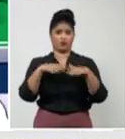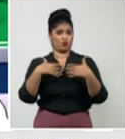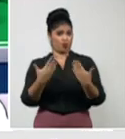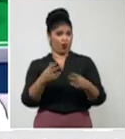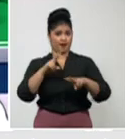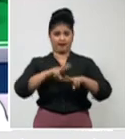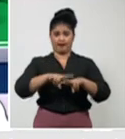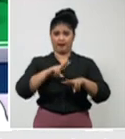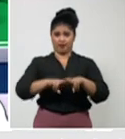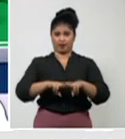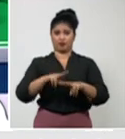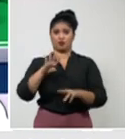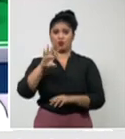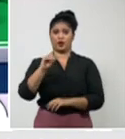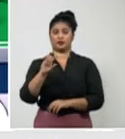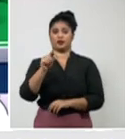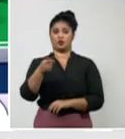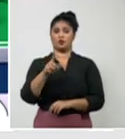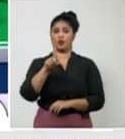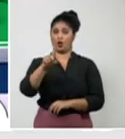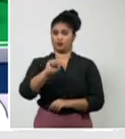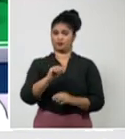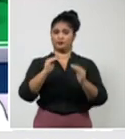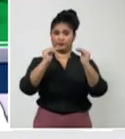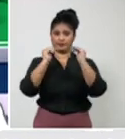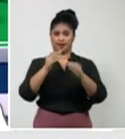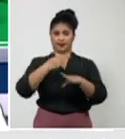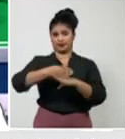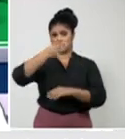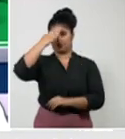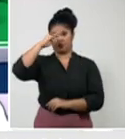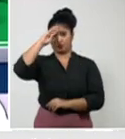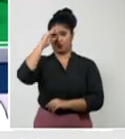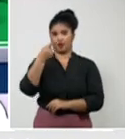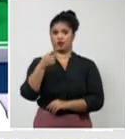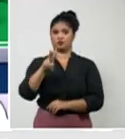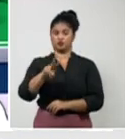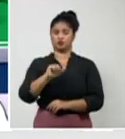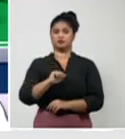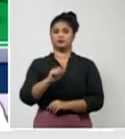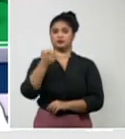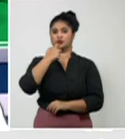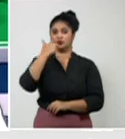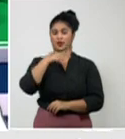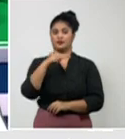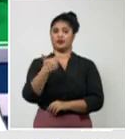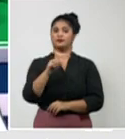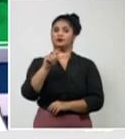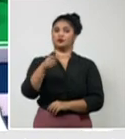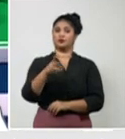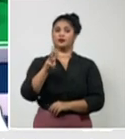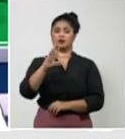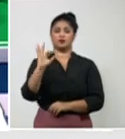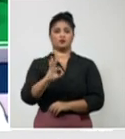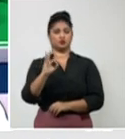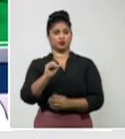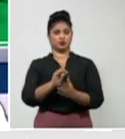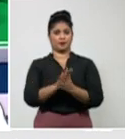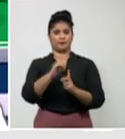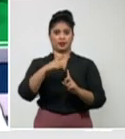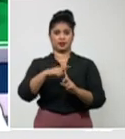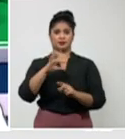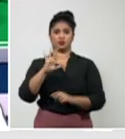procesadas, Santiago de Cuba con el 12%, Ciego de Ávila con el 10,3%, de Matanzas el